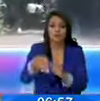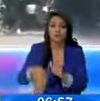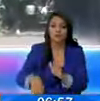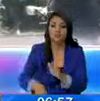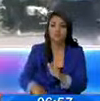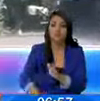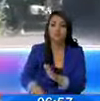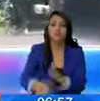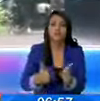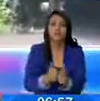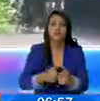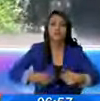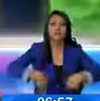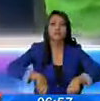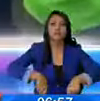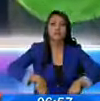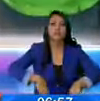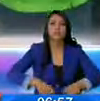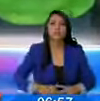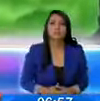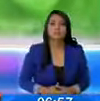localizado junto a la motocicleta.